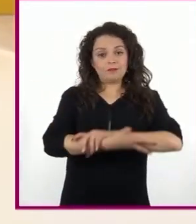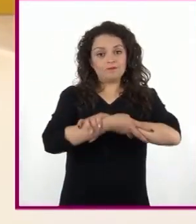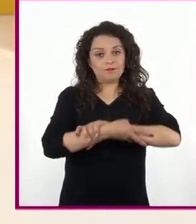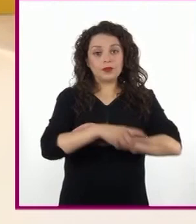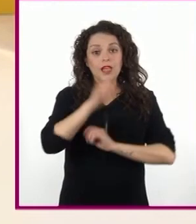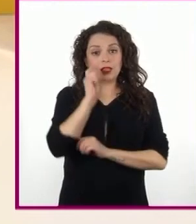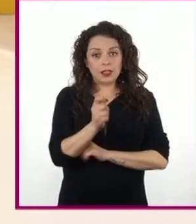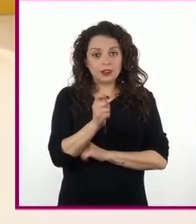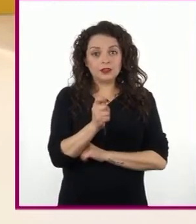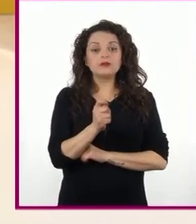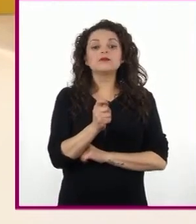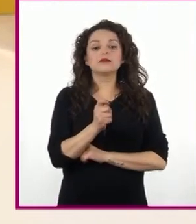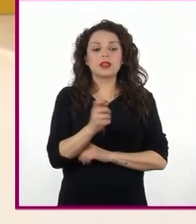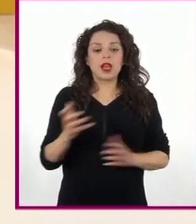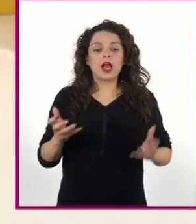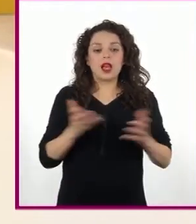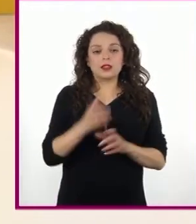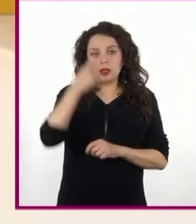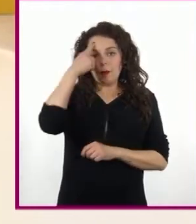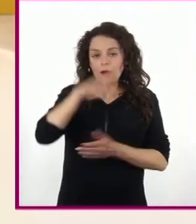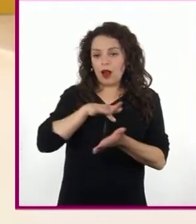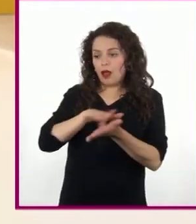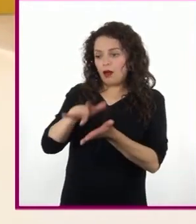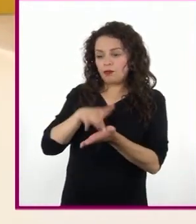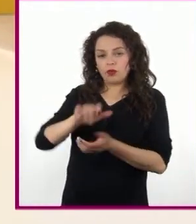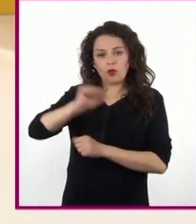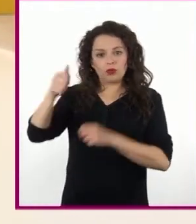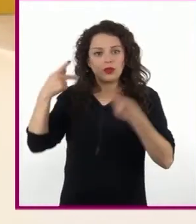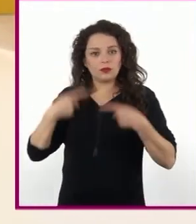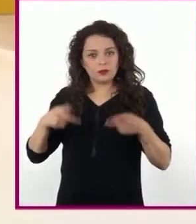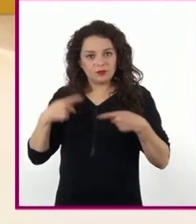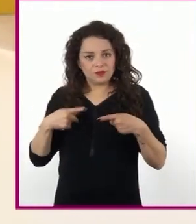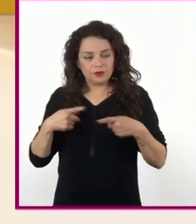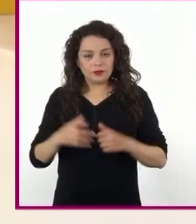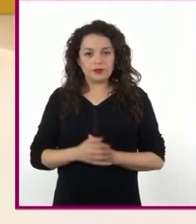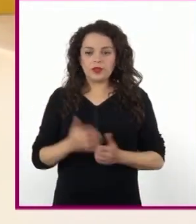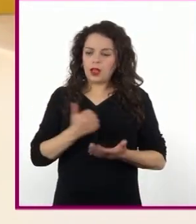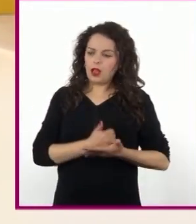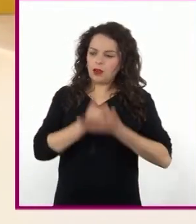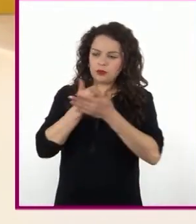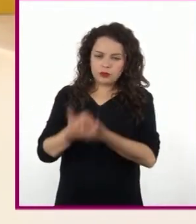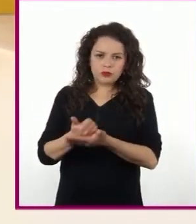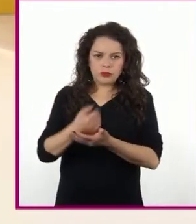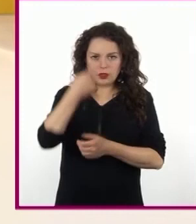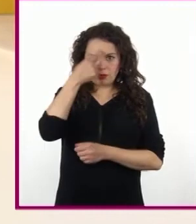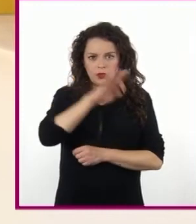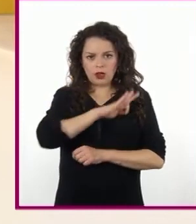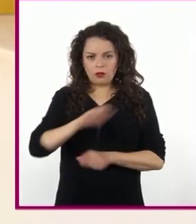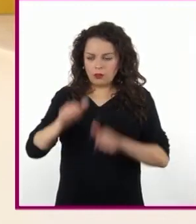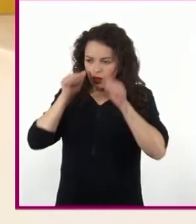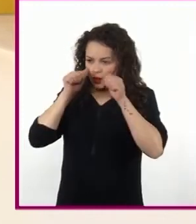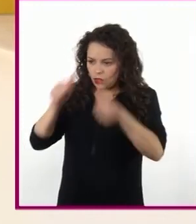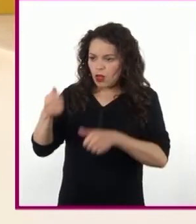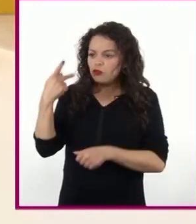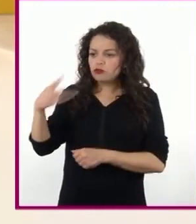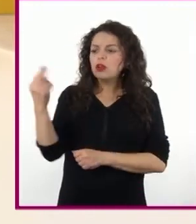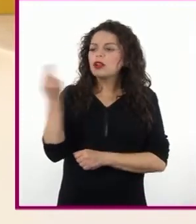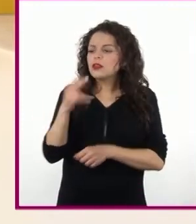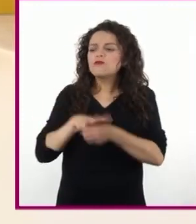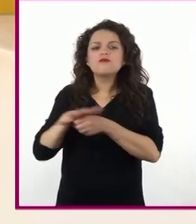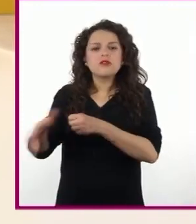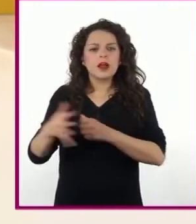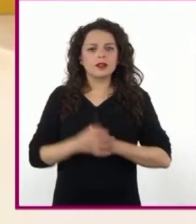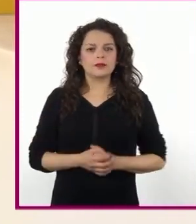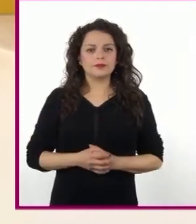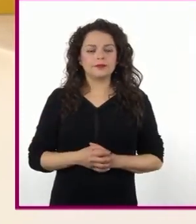en adherirse o actuar en favor de otras personas, apoyándolas o colaborando para atender sus necesidades. Por